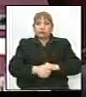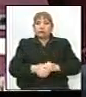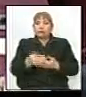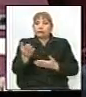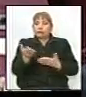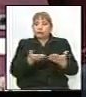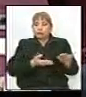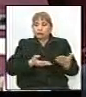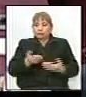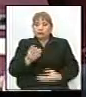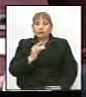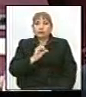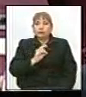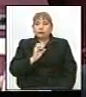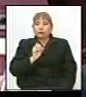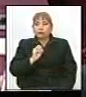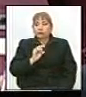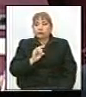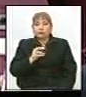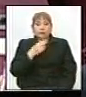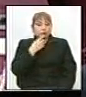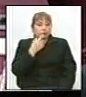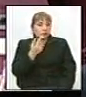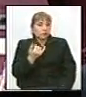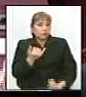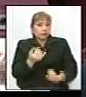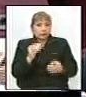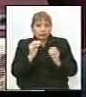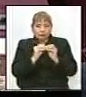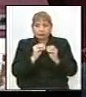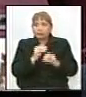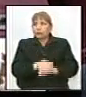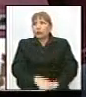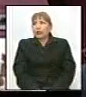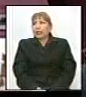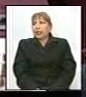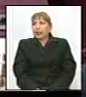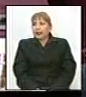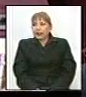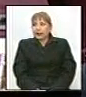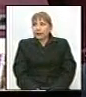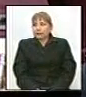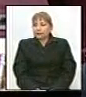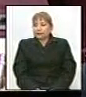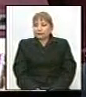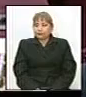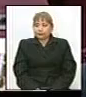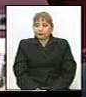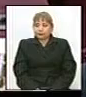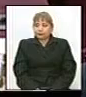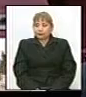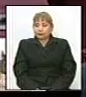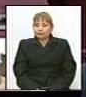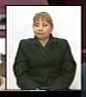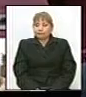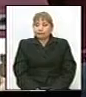servicio a los usuarios. Pero hoy día, presidente, voy a ser concreto, me toca sacar una espina